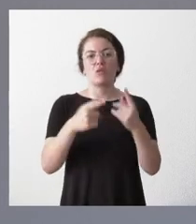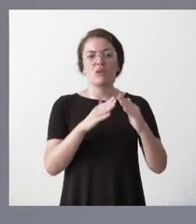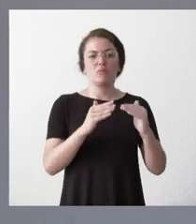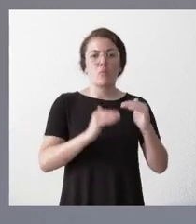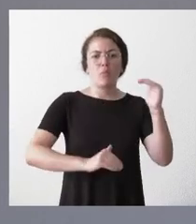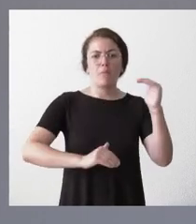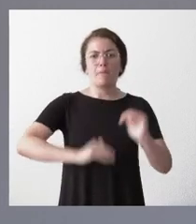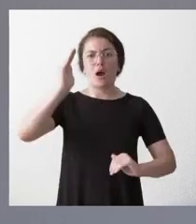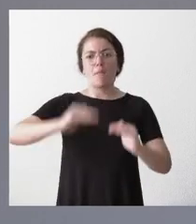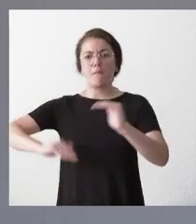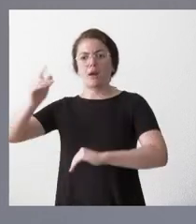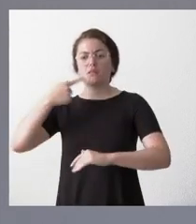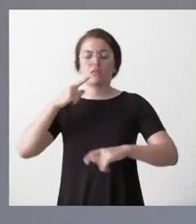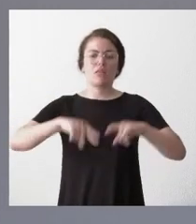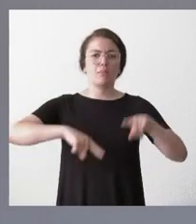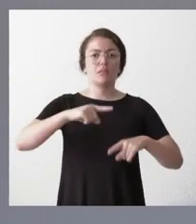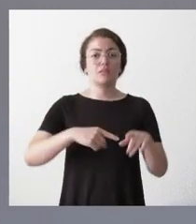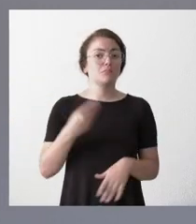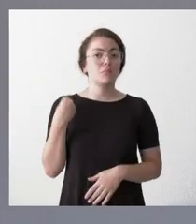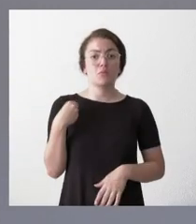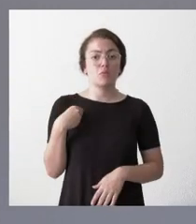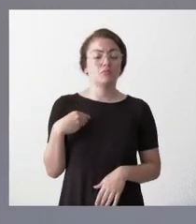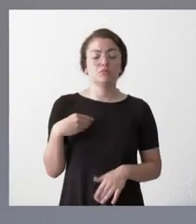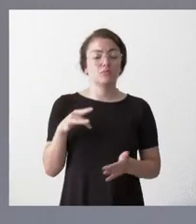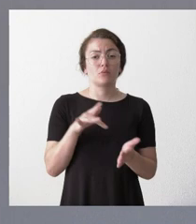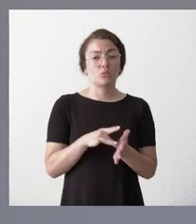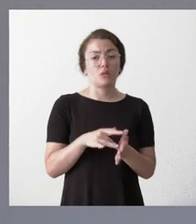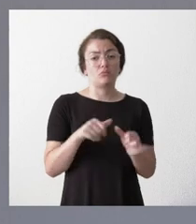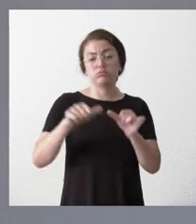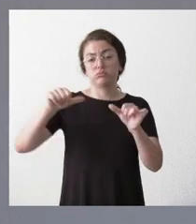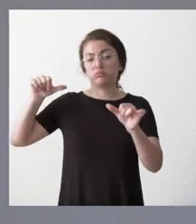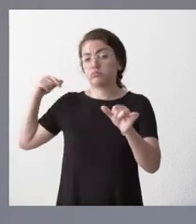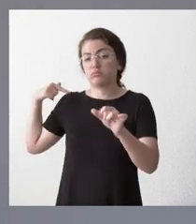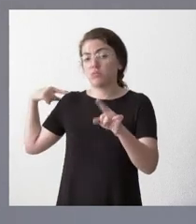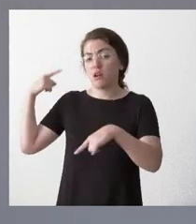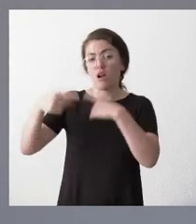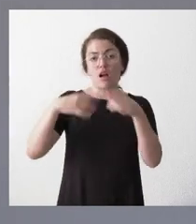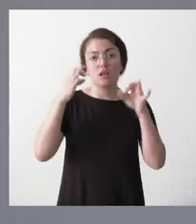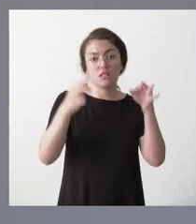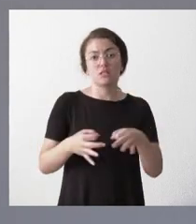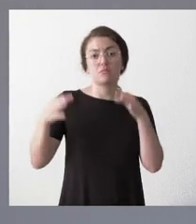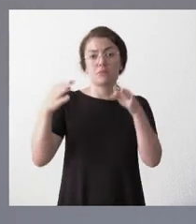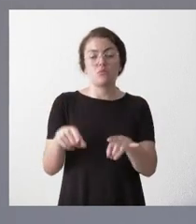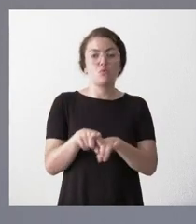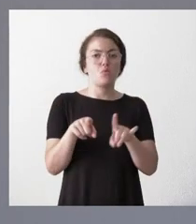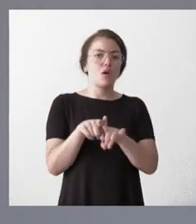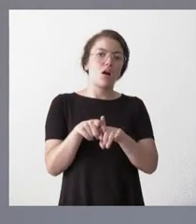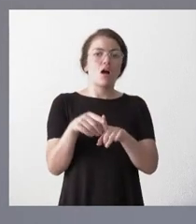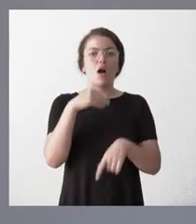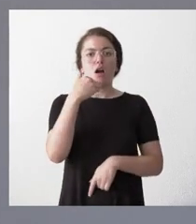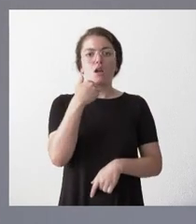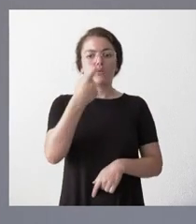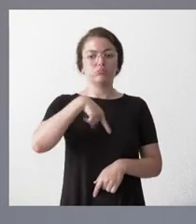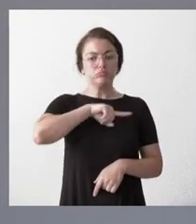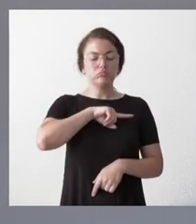Esto ha venido ocurriendo en Castilla y León siempre y lógicamente ha sido un elemento por el cual nosotros hemos